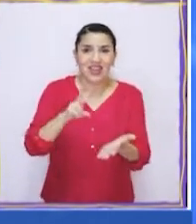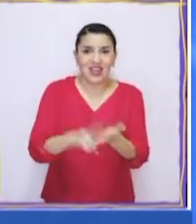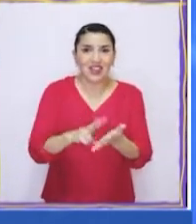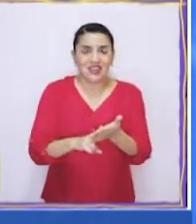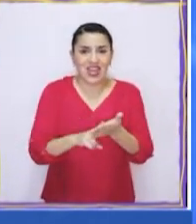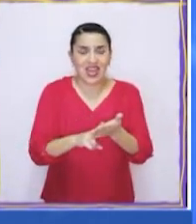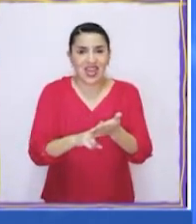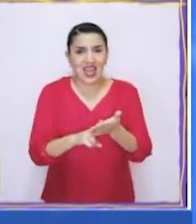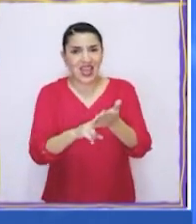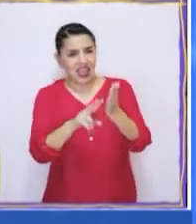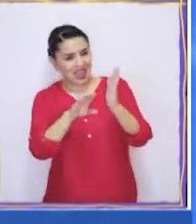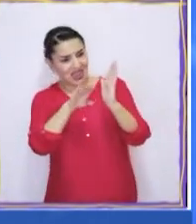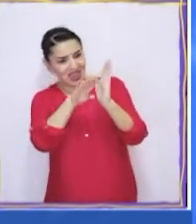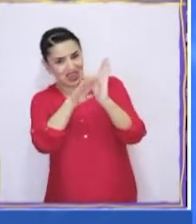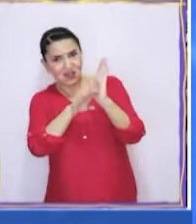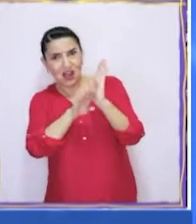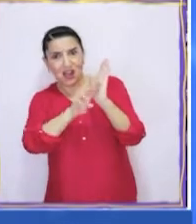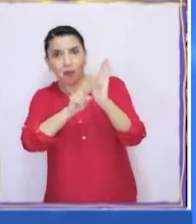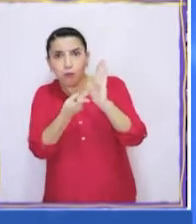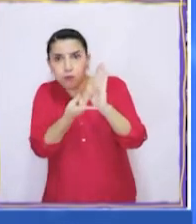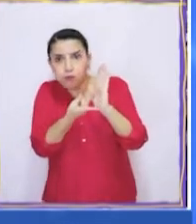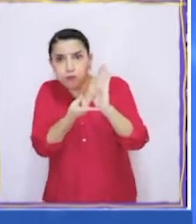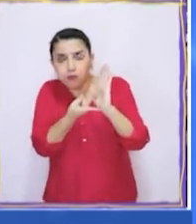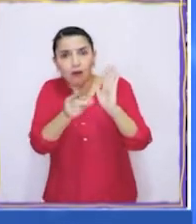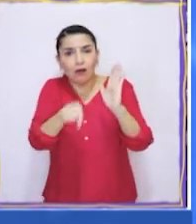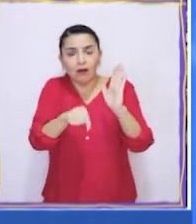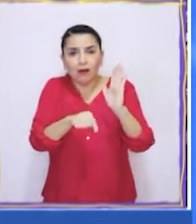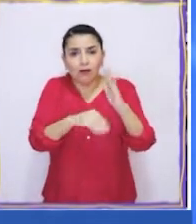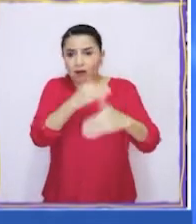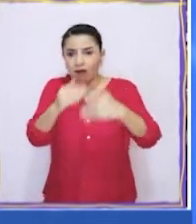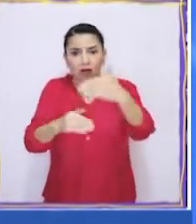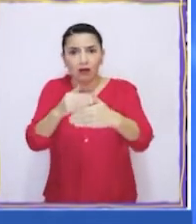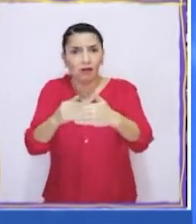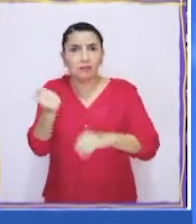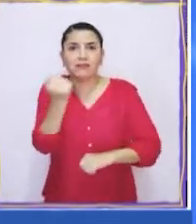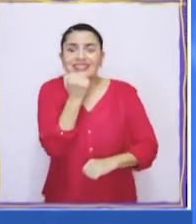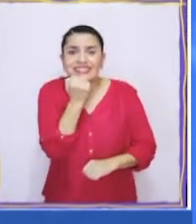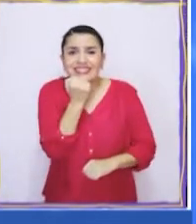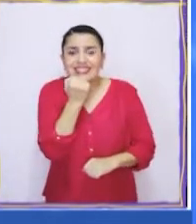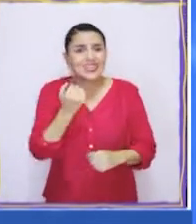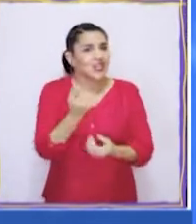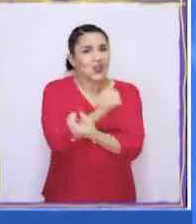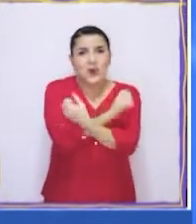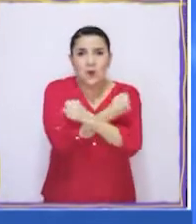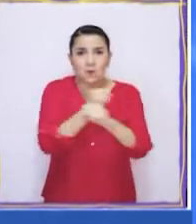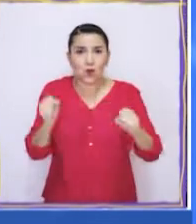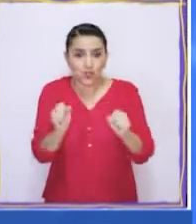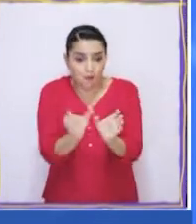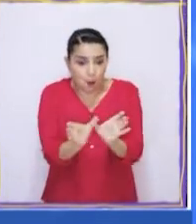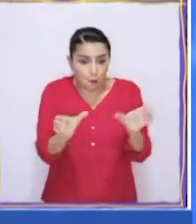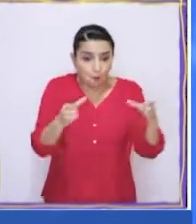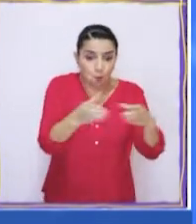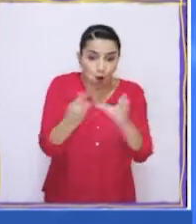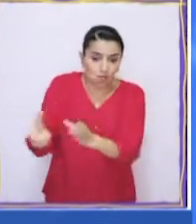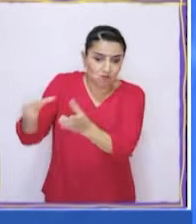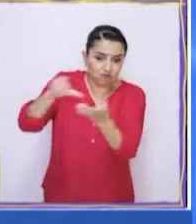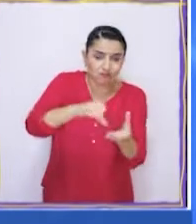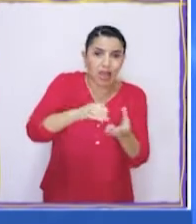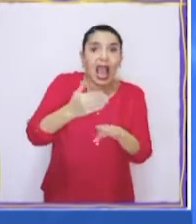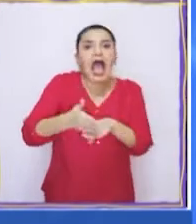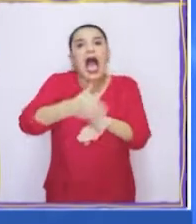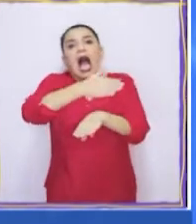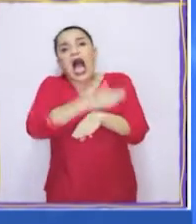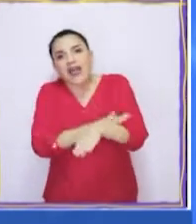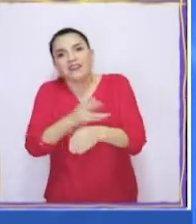razón los pasos están cambiados no podemos echar la mezcla en el molde sin antes haber en